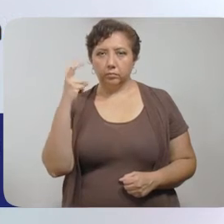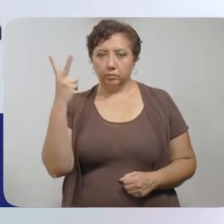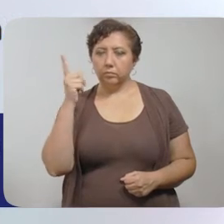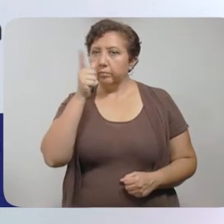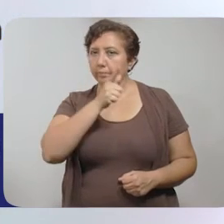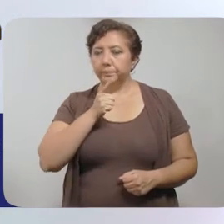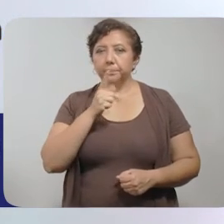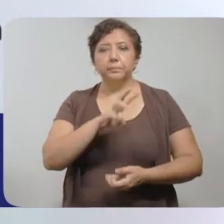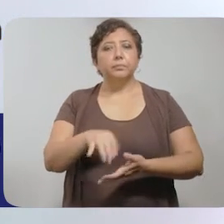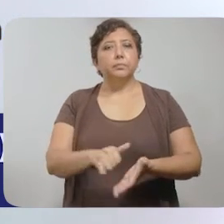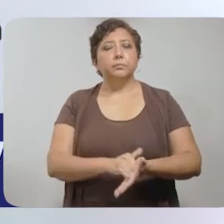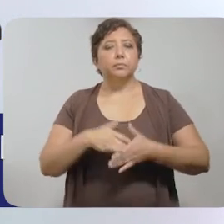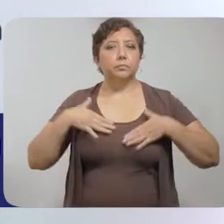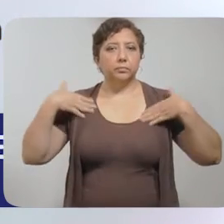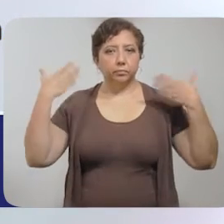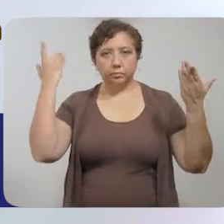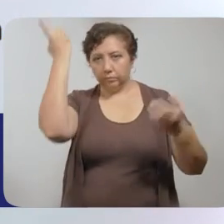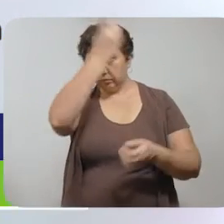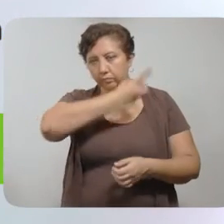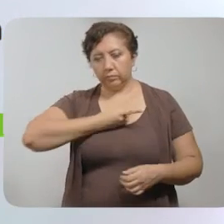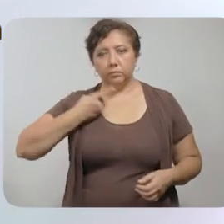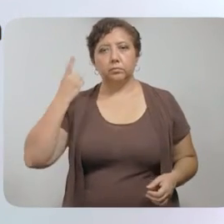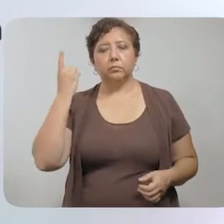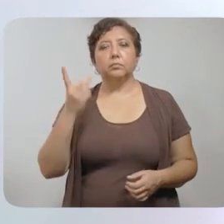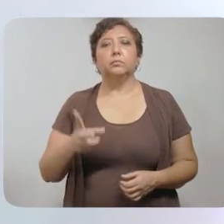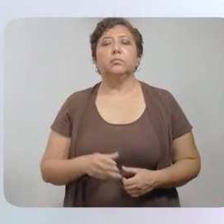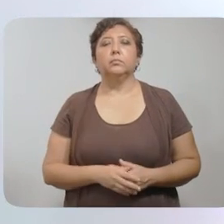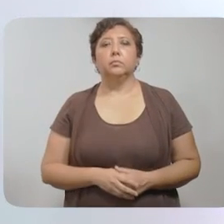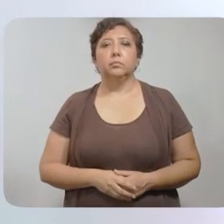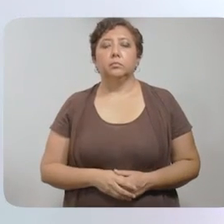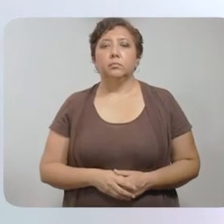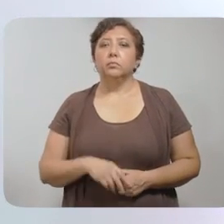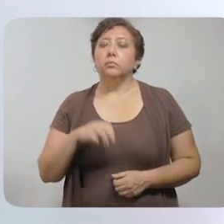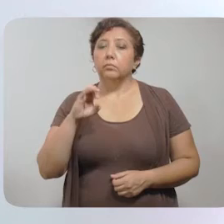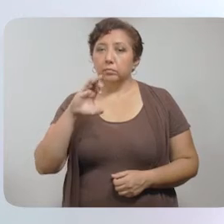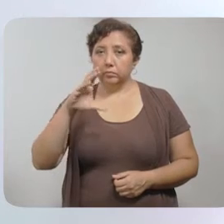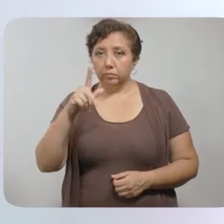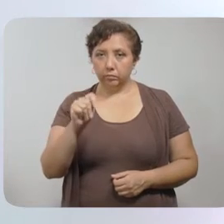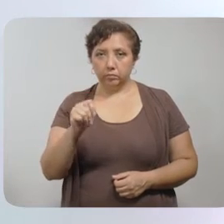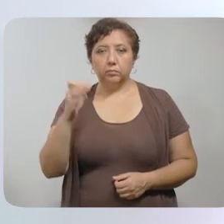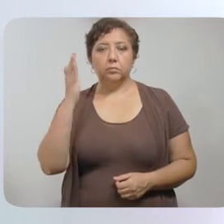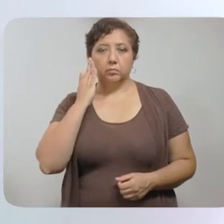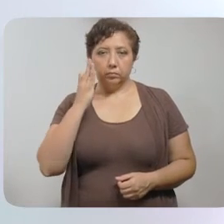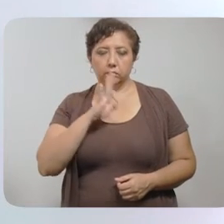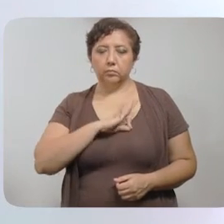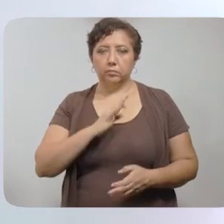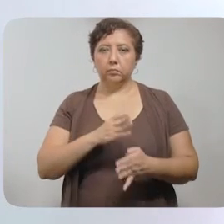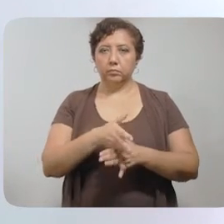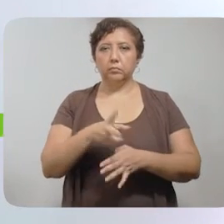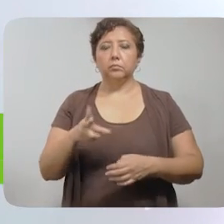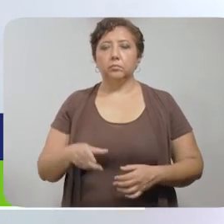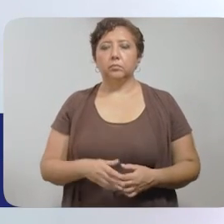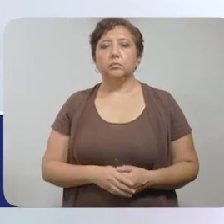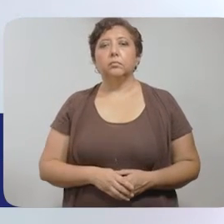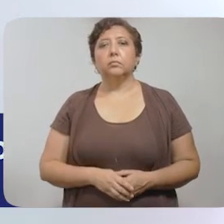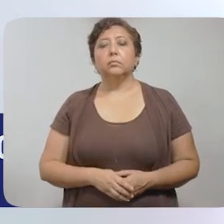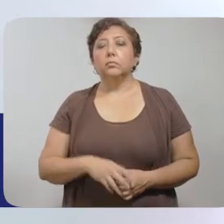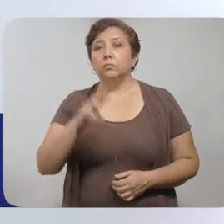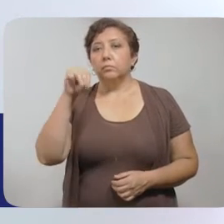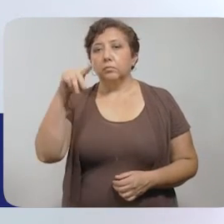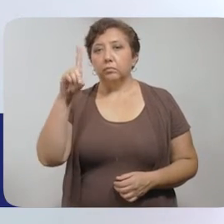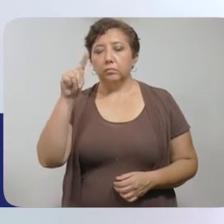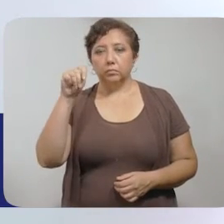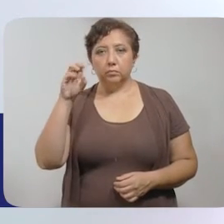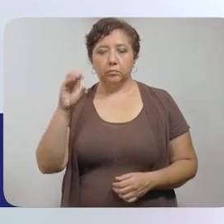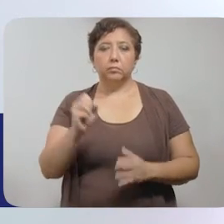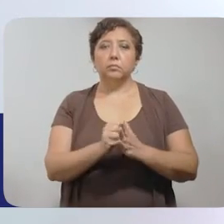9991-406622 en lengua maya ofrece un diagnóstico automatizado. El chat de la salud vía la red social de Facebook. La aplicación